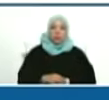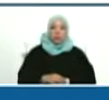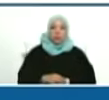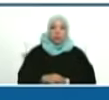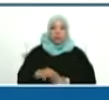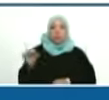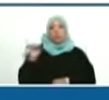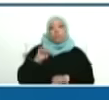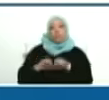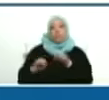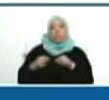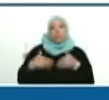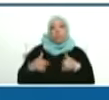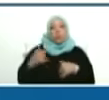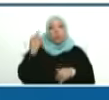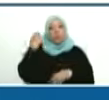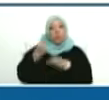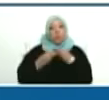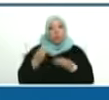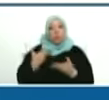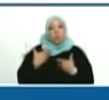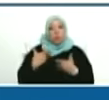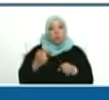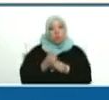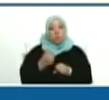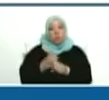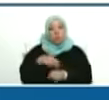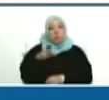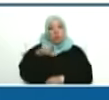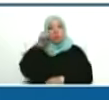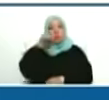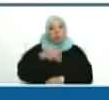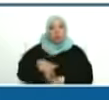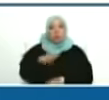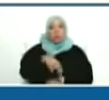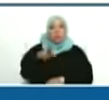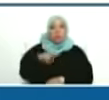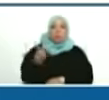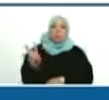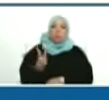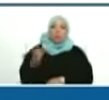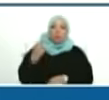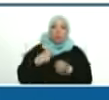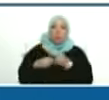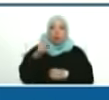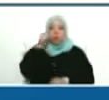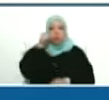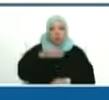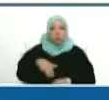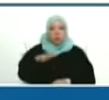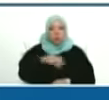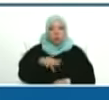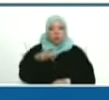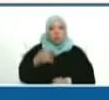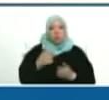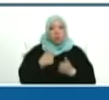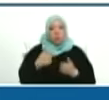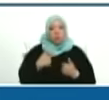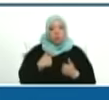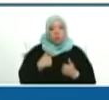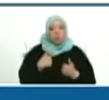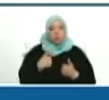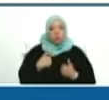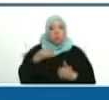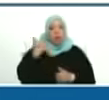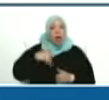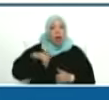proimperialista a supuestamente salvar al pueblo. Jamás en ningún país ha sucedido. Fíjense el desastre de